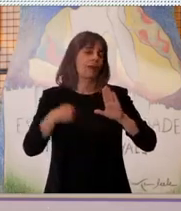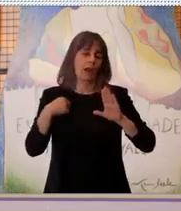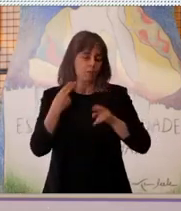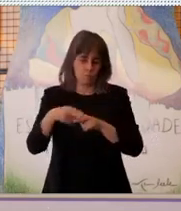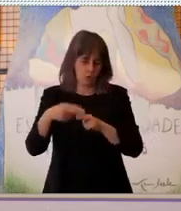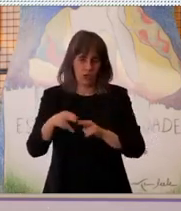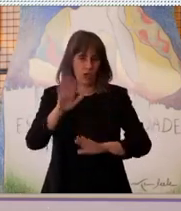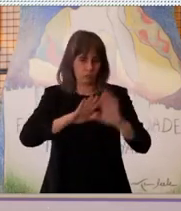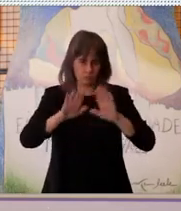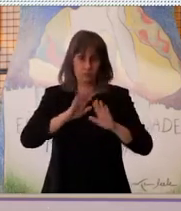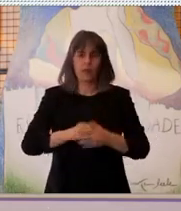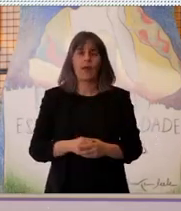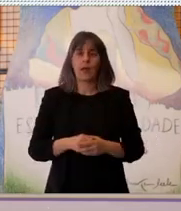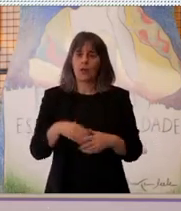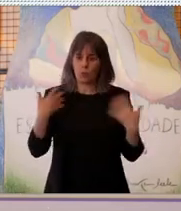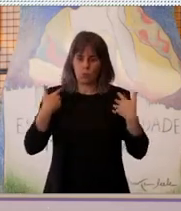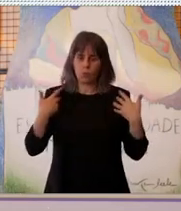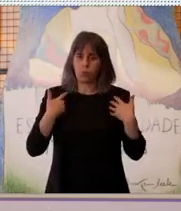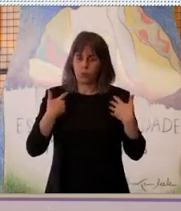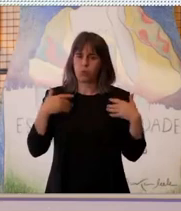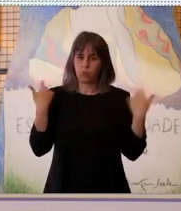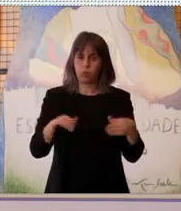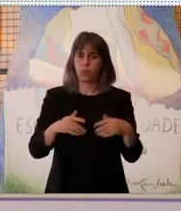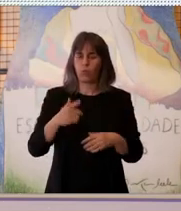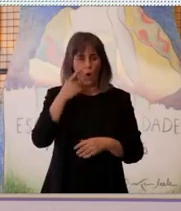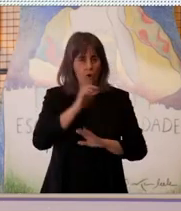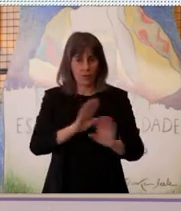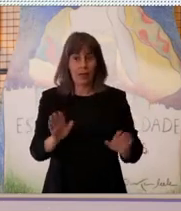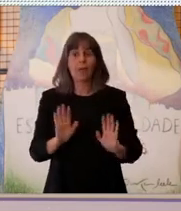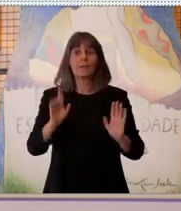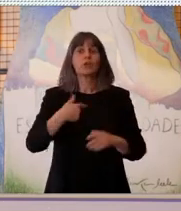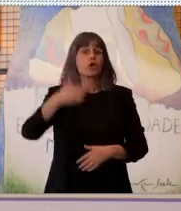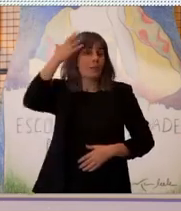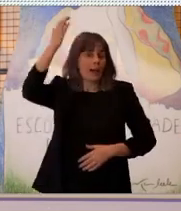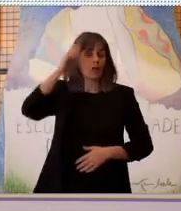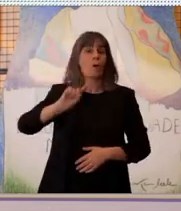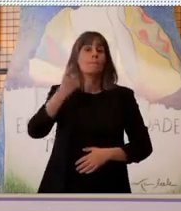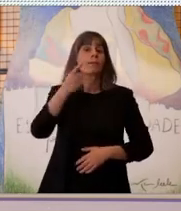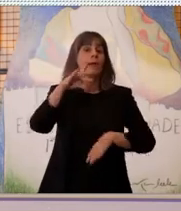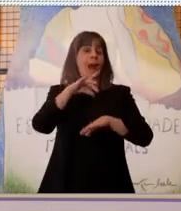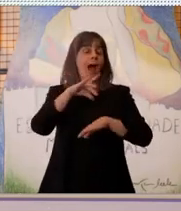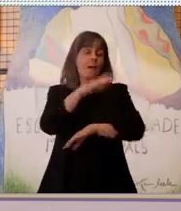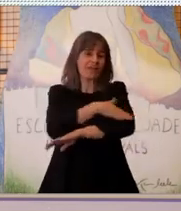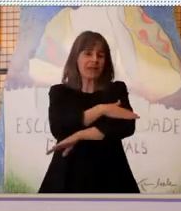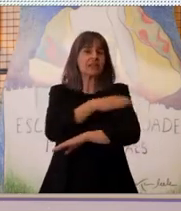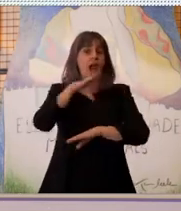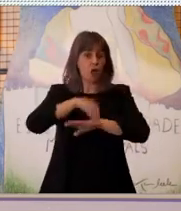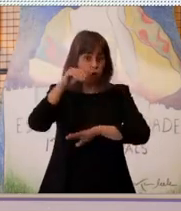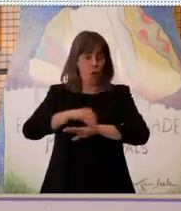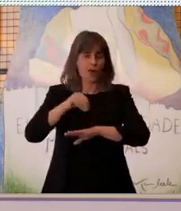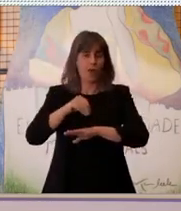política pues es terrorífica pero yo me imagino a una ministra una primera ministra de Suecia que estaba bailando quiero decir cuando